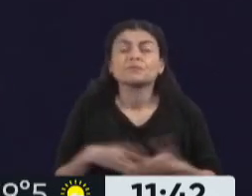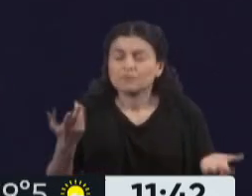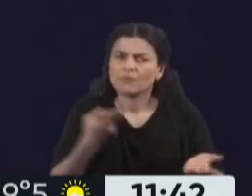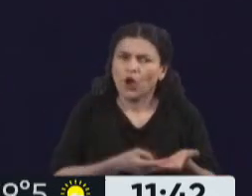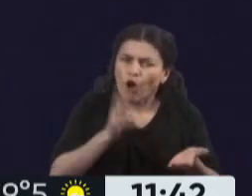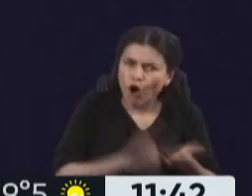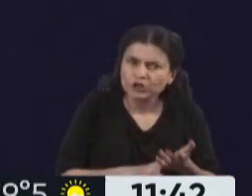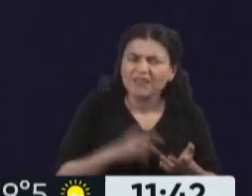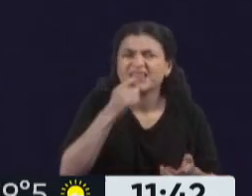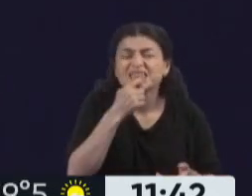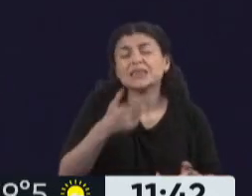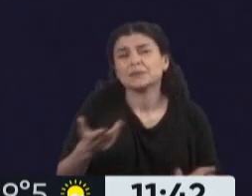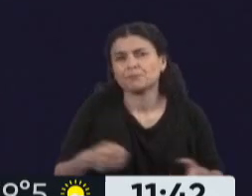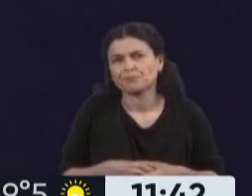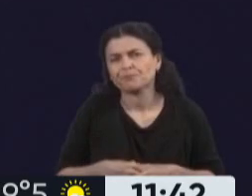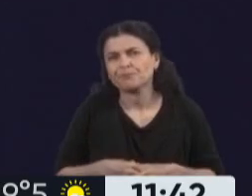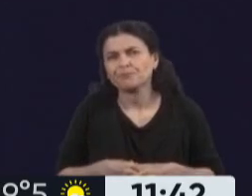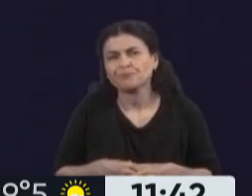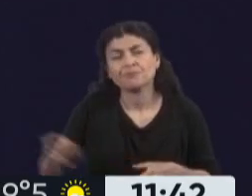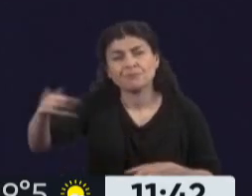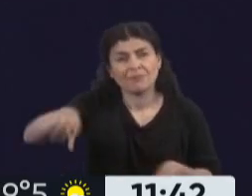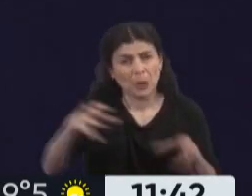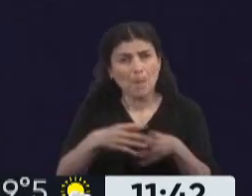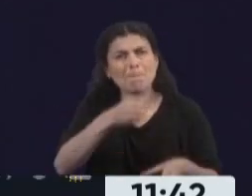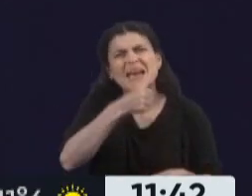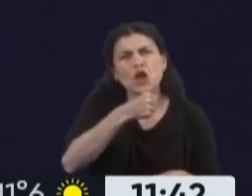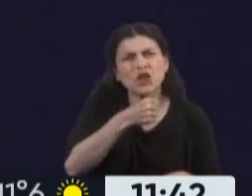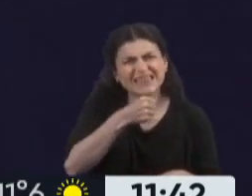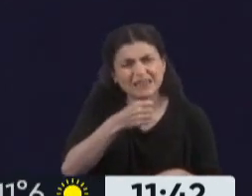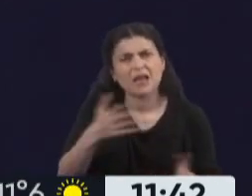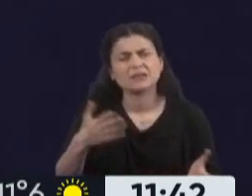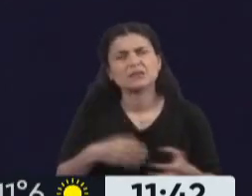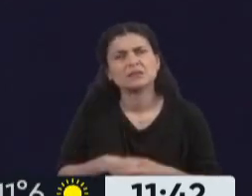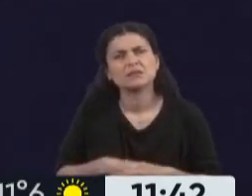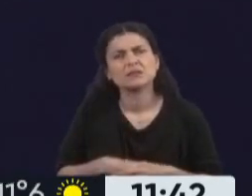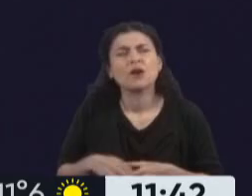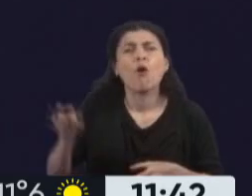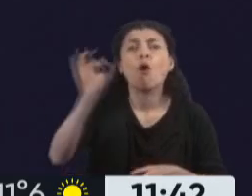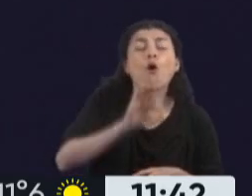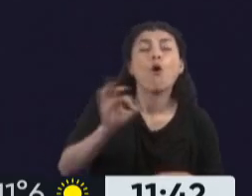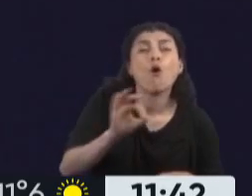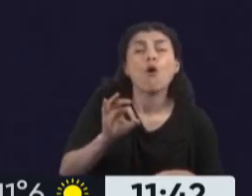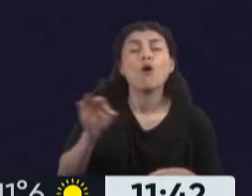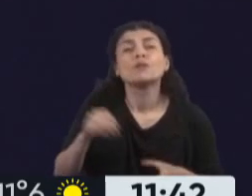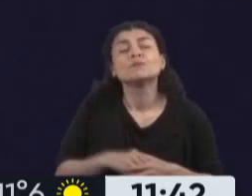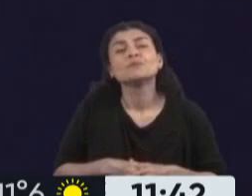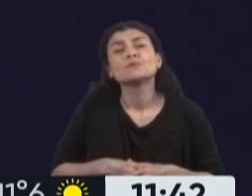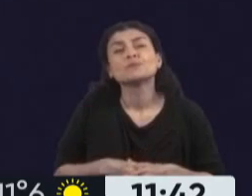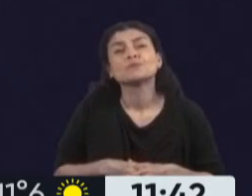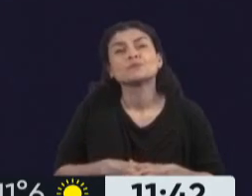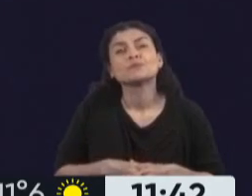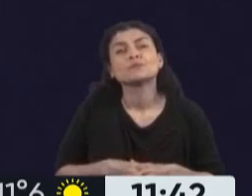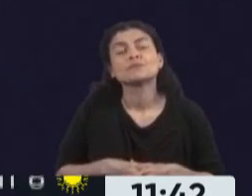repito, si ellos, el periodismo en general o quien sea, se